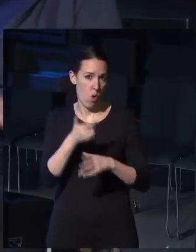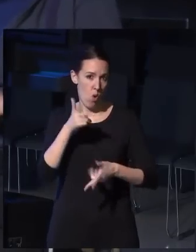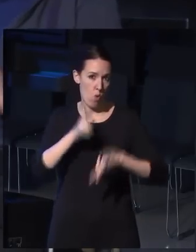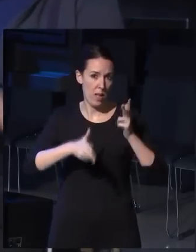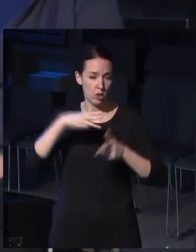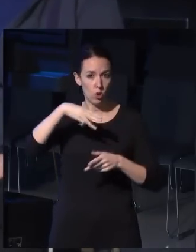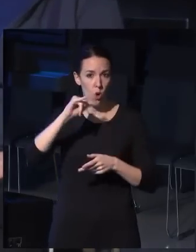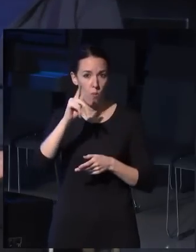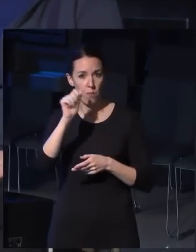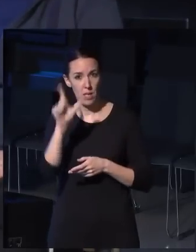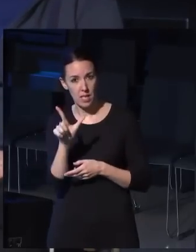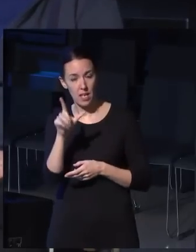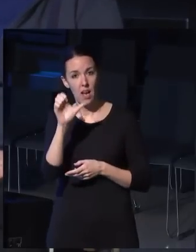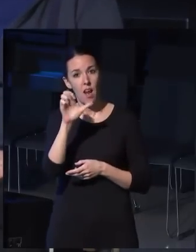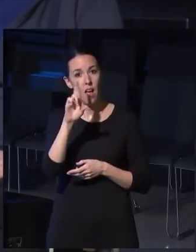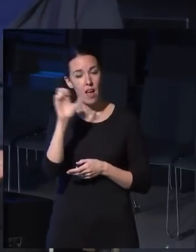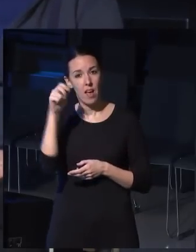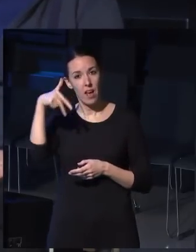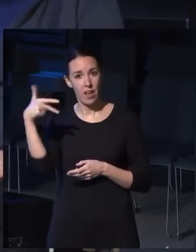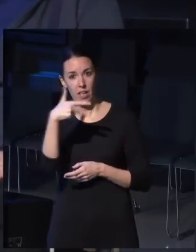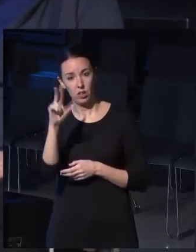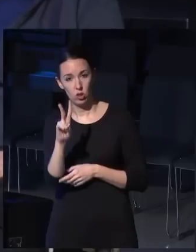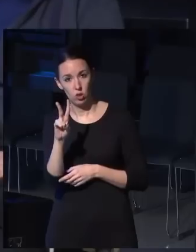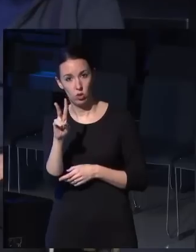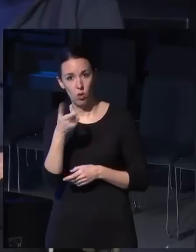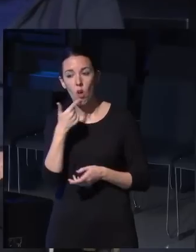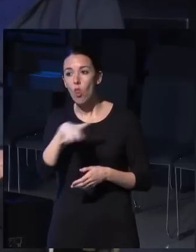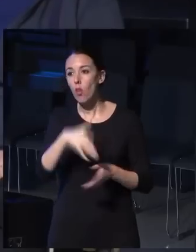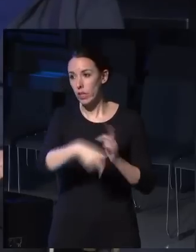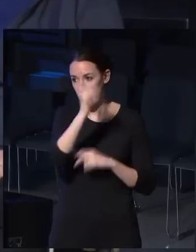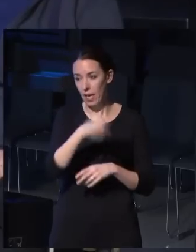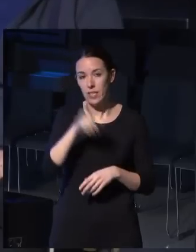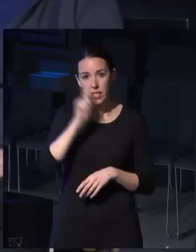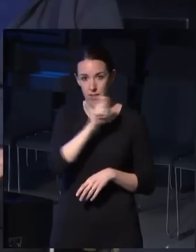días. Eso compensamos un poco. ¿Qué te has dejado a Mikel allí en el puerto? Ahí está, afeitándose.